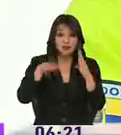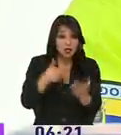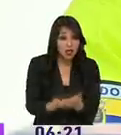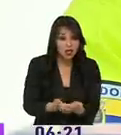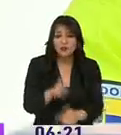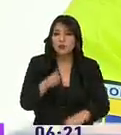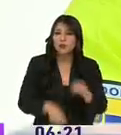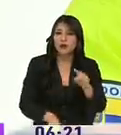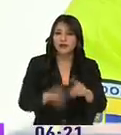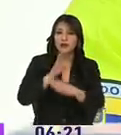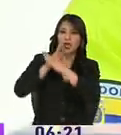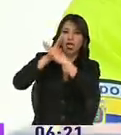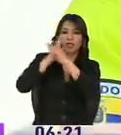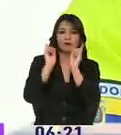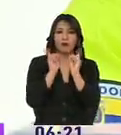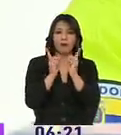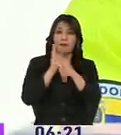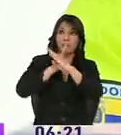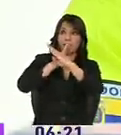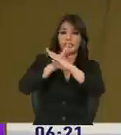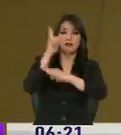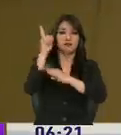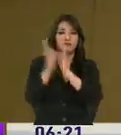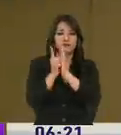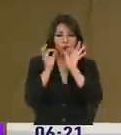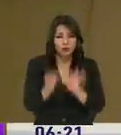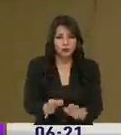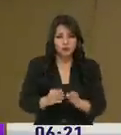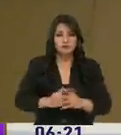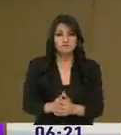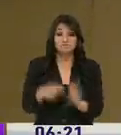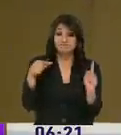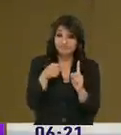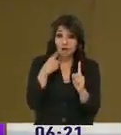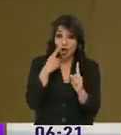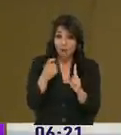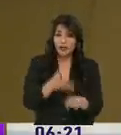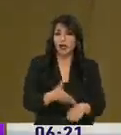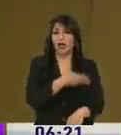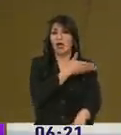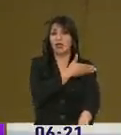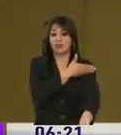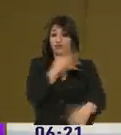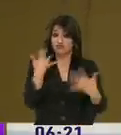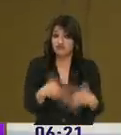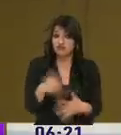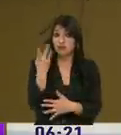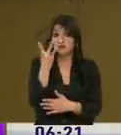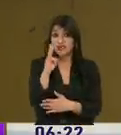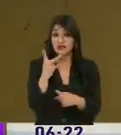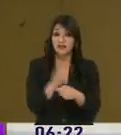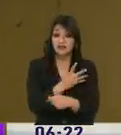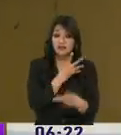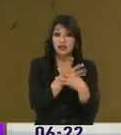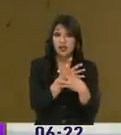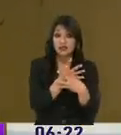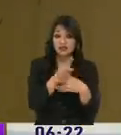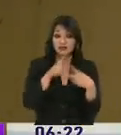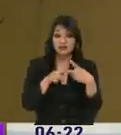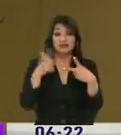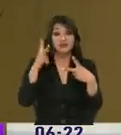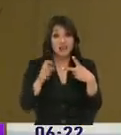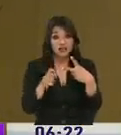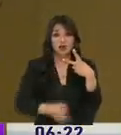momento que se efectuaba estas acciones delincuenciales. Colón Pico cuenta en su hoja de vida con 17 detenciones y 30 procesos